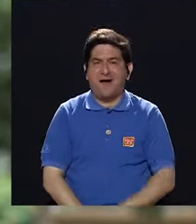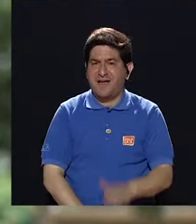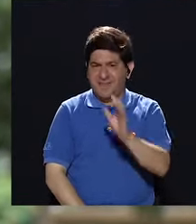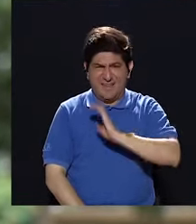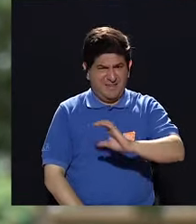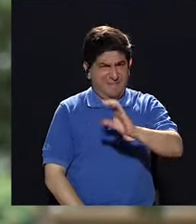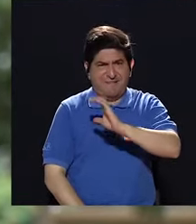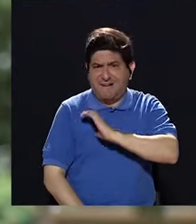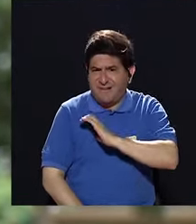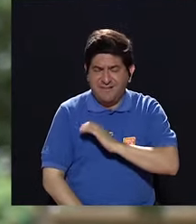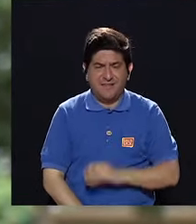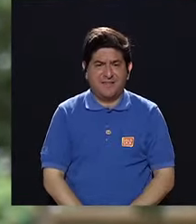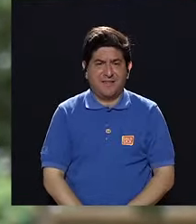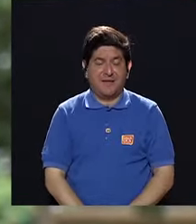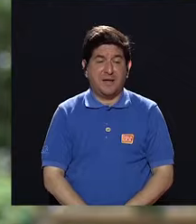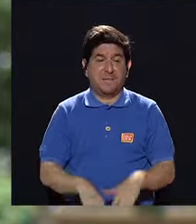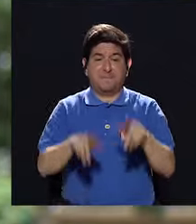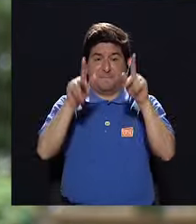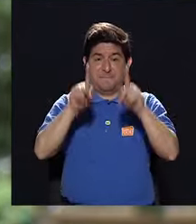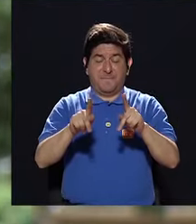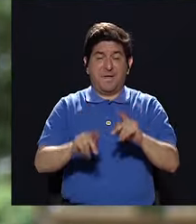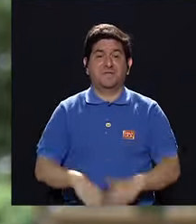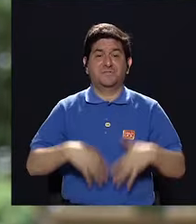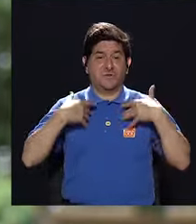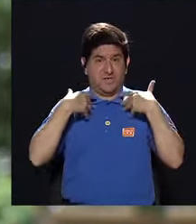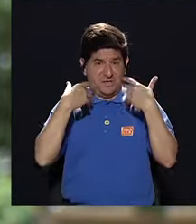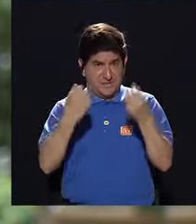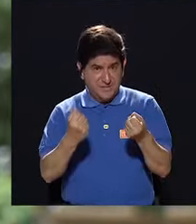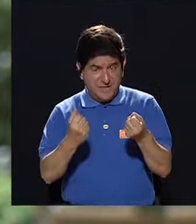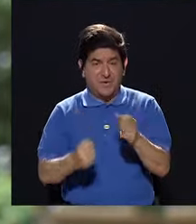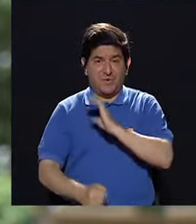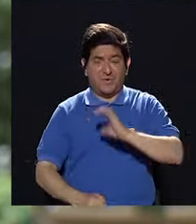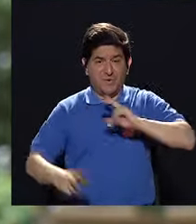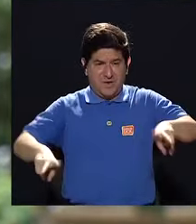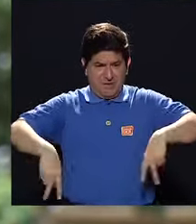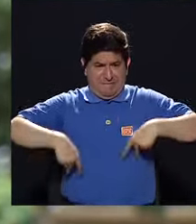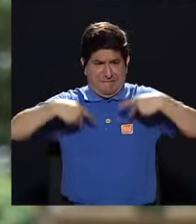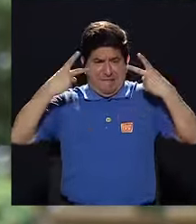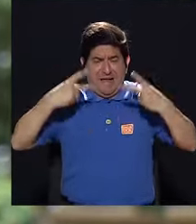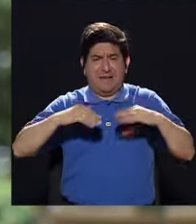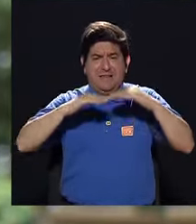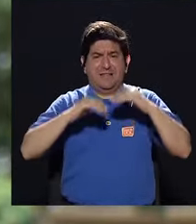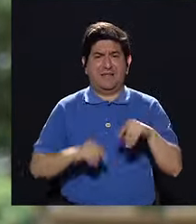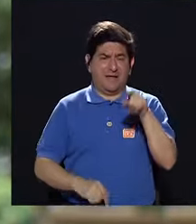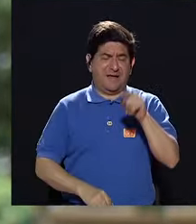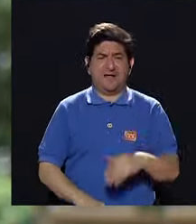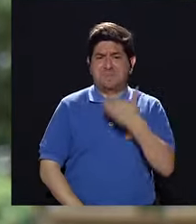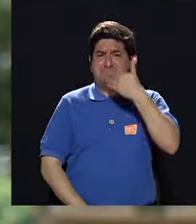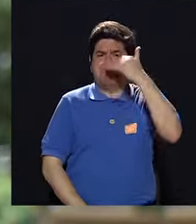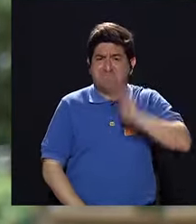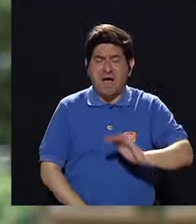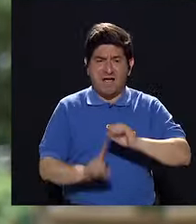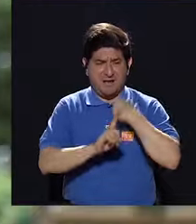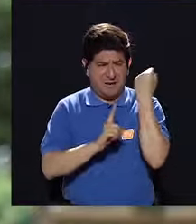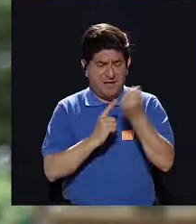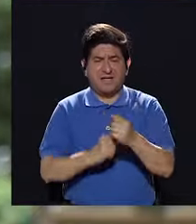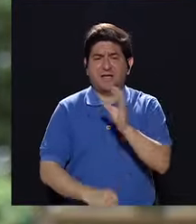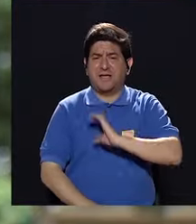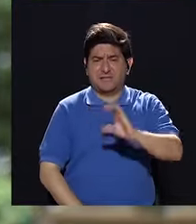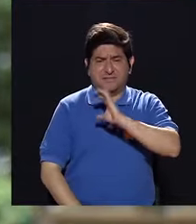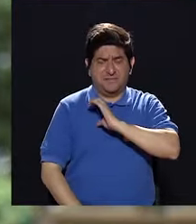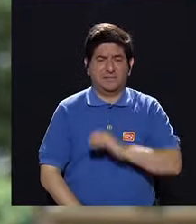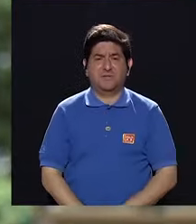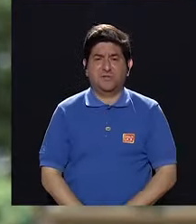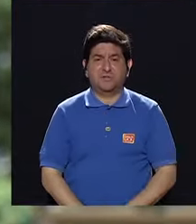en calidad, ¿verdad? Entonces el nivel de las personas a nivel de salud y calidad de vida es muy mal por las cuestiones de calidad,